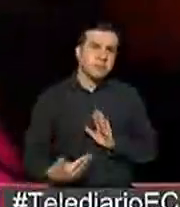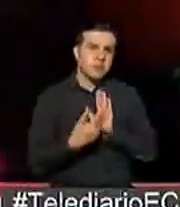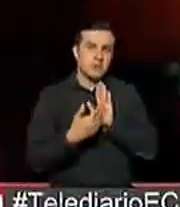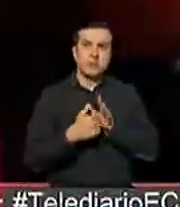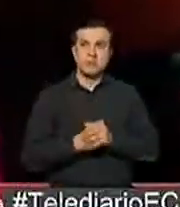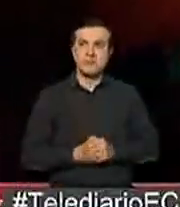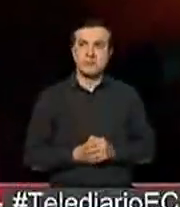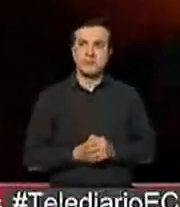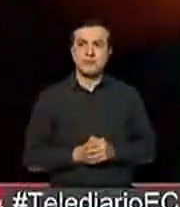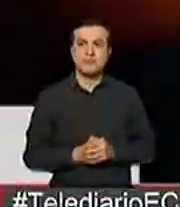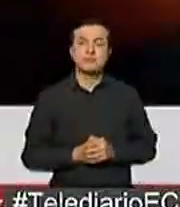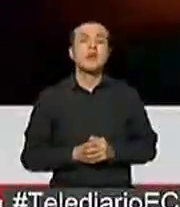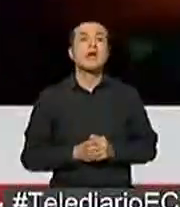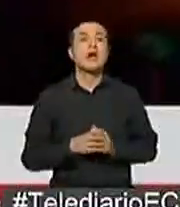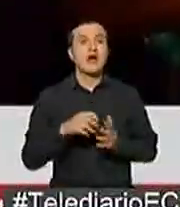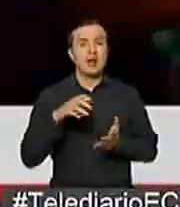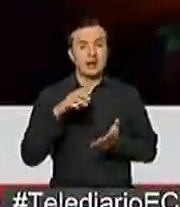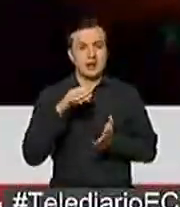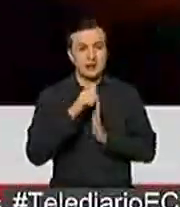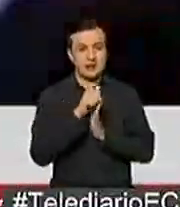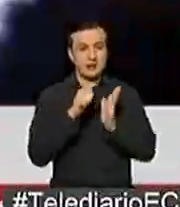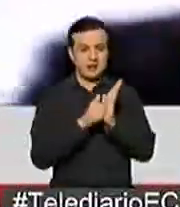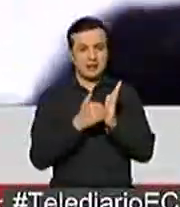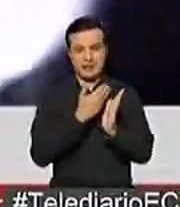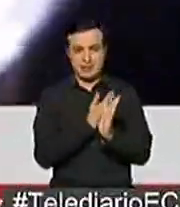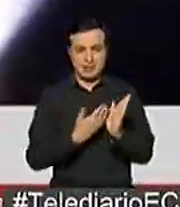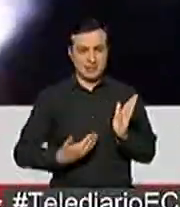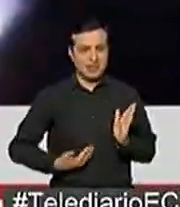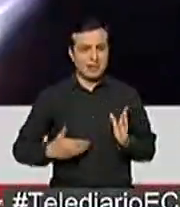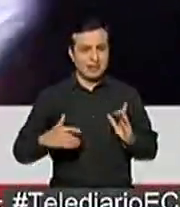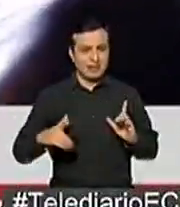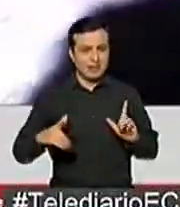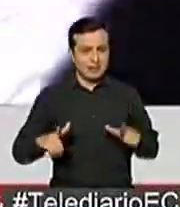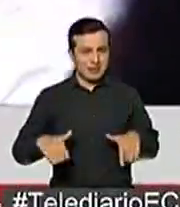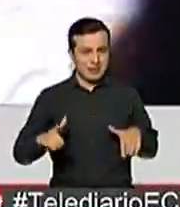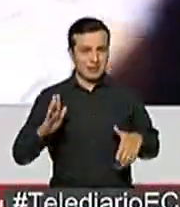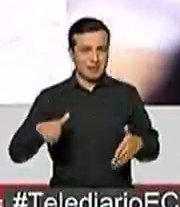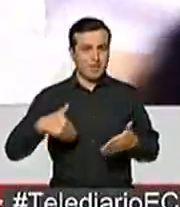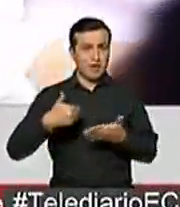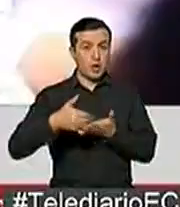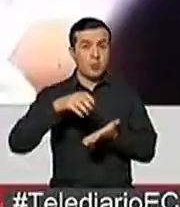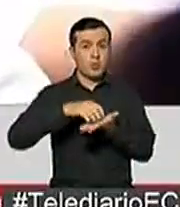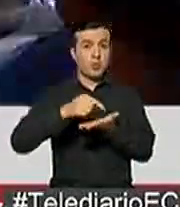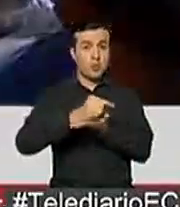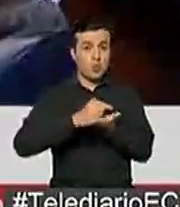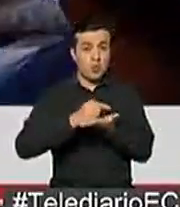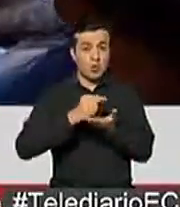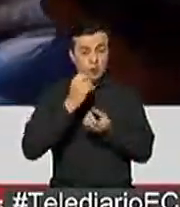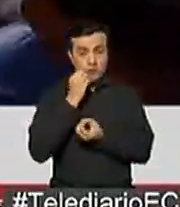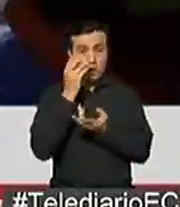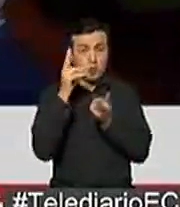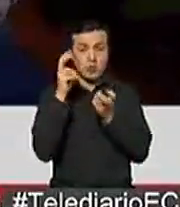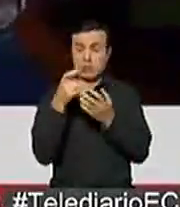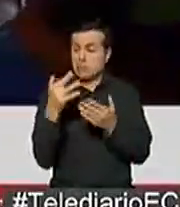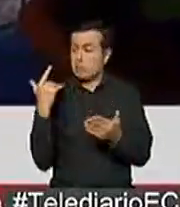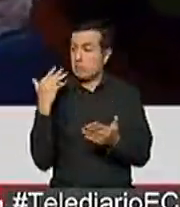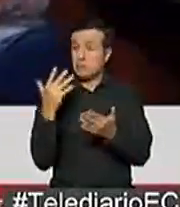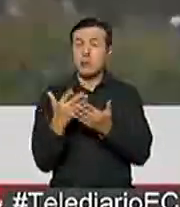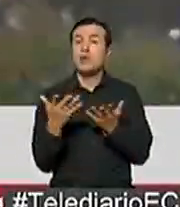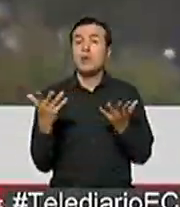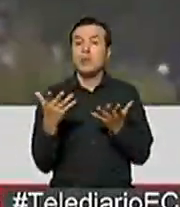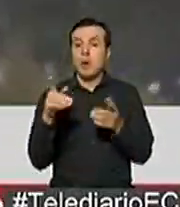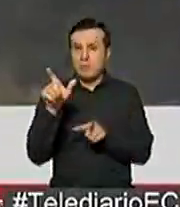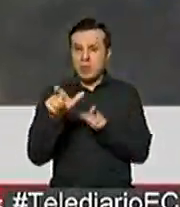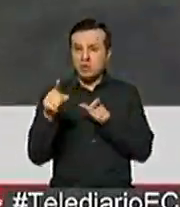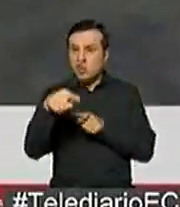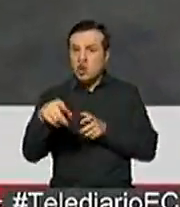durante su agente en guayas el presidente lenin moreno se refirió a la situación que vivió el país en los últimos días él afirmó que se trató de